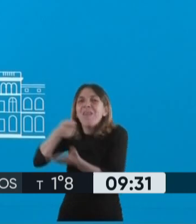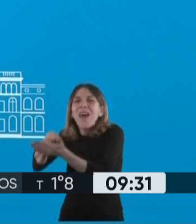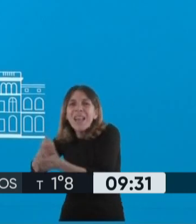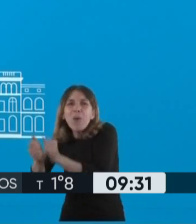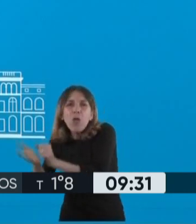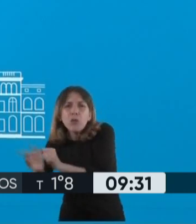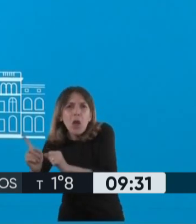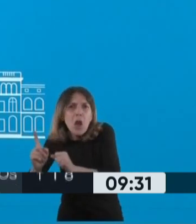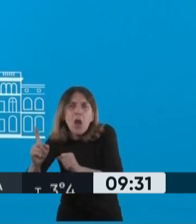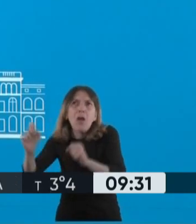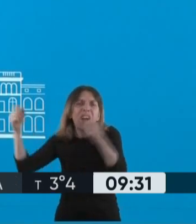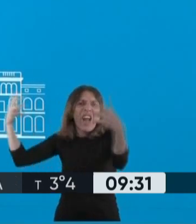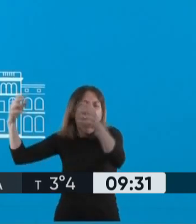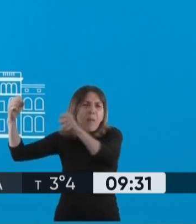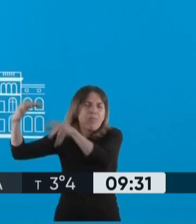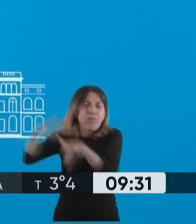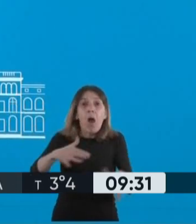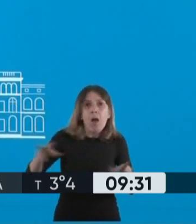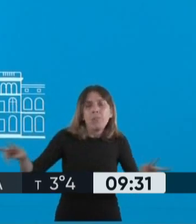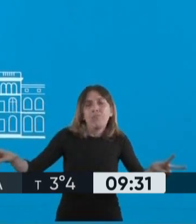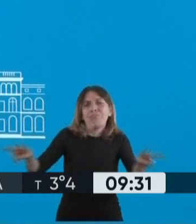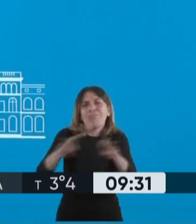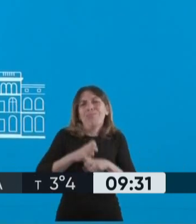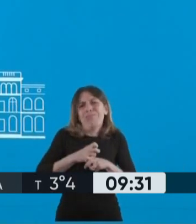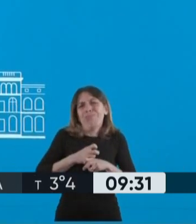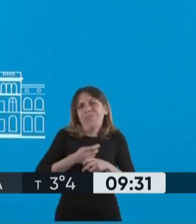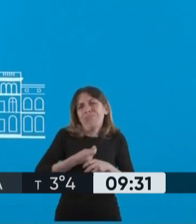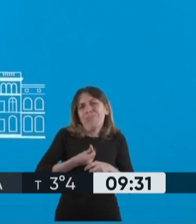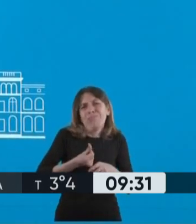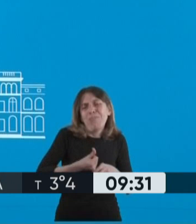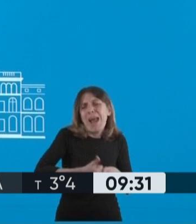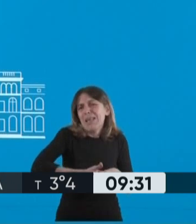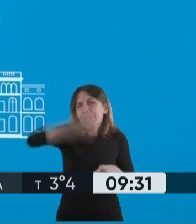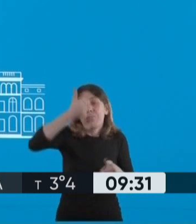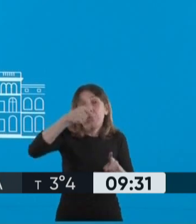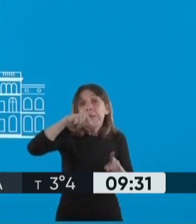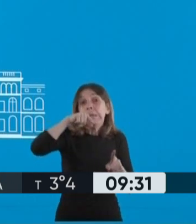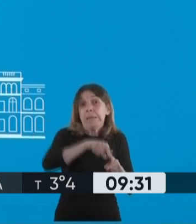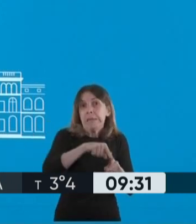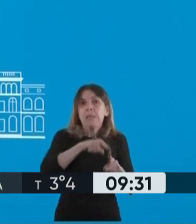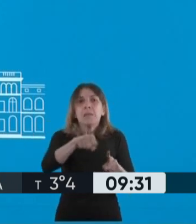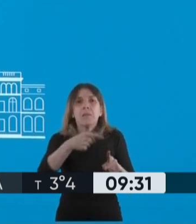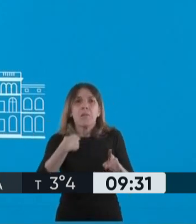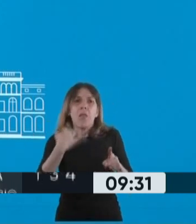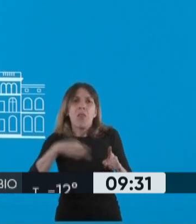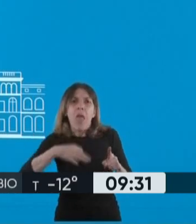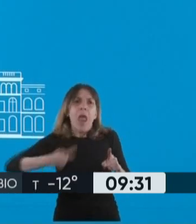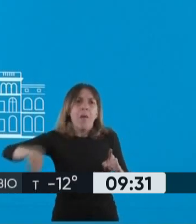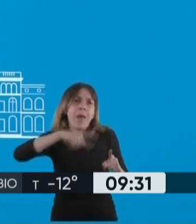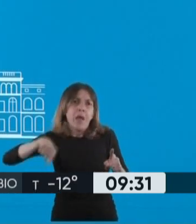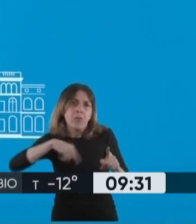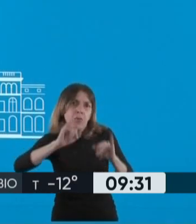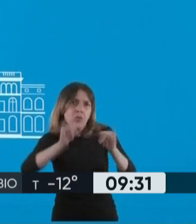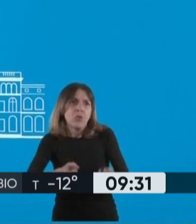llevando adelante. Lo que nosotros entendemos es que en esta situación excepcional del mundo es necesario que